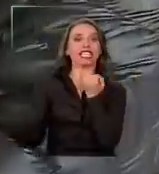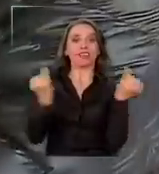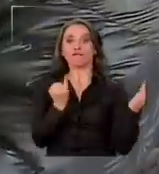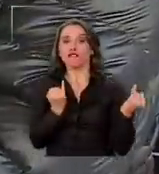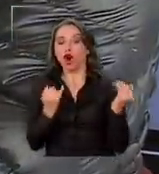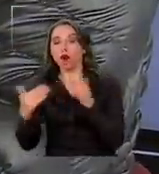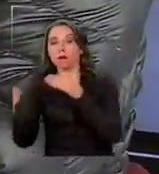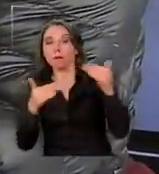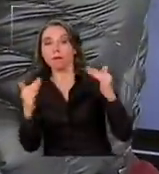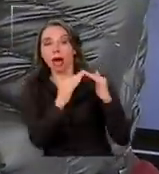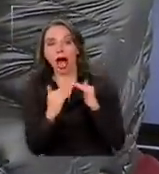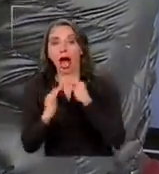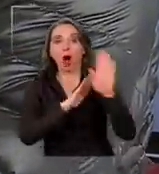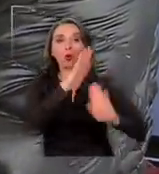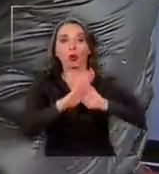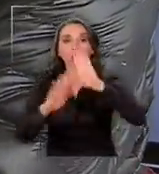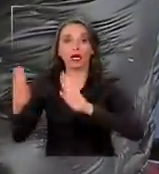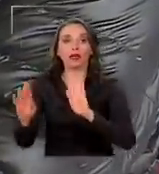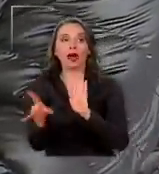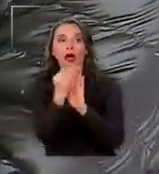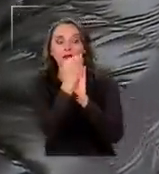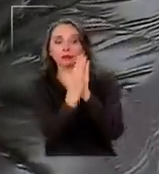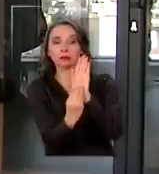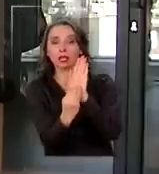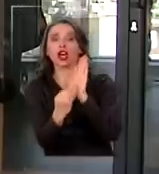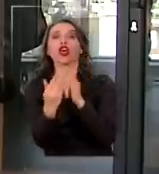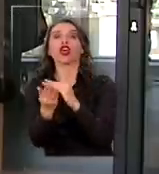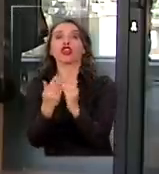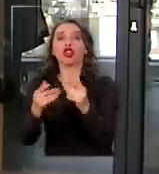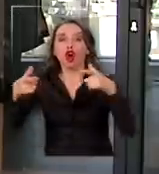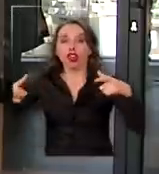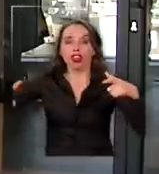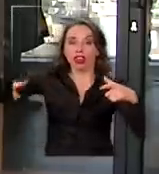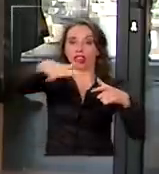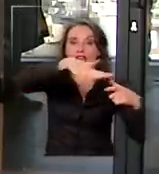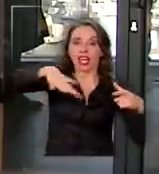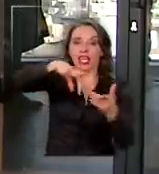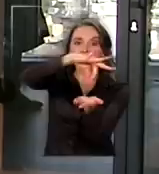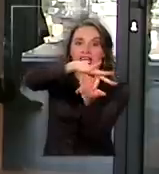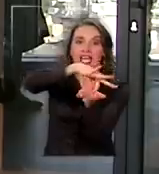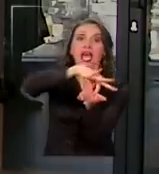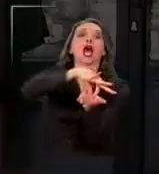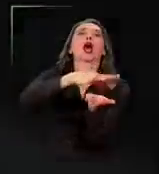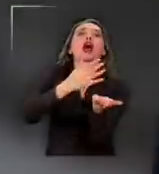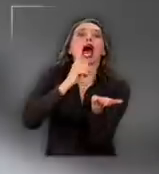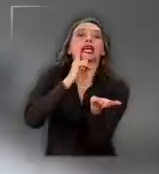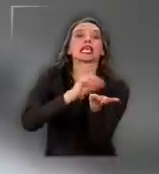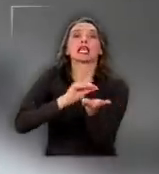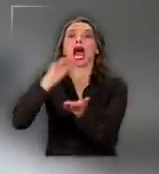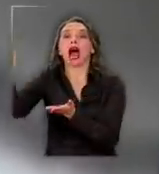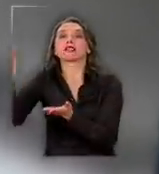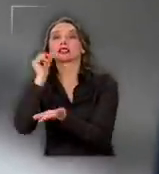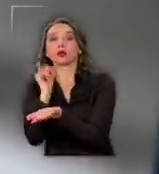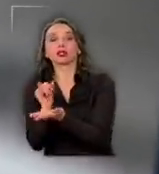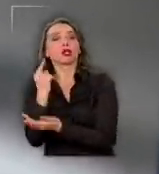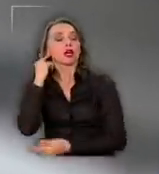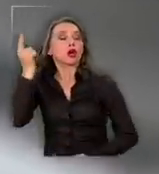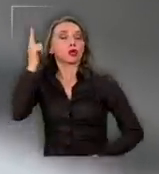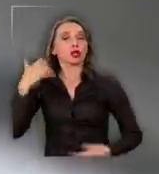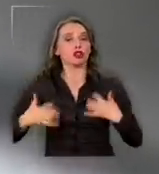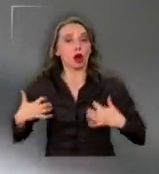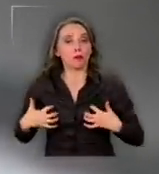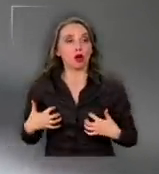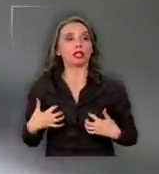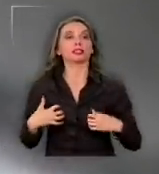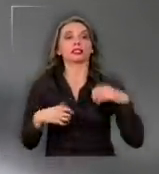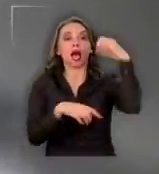todos. SOSAFE permite asignar correctamente al área que le corresponde y a la institución que le corresponde. Ruidos molestos, postes